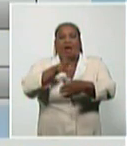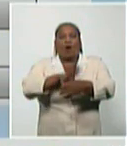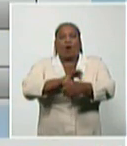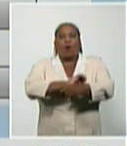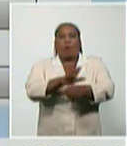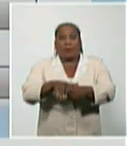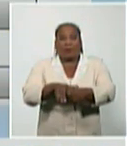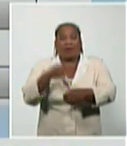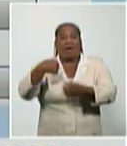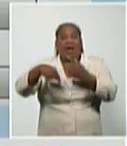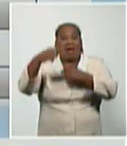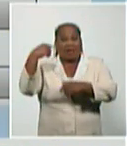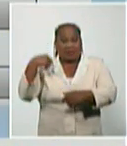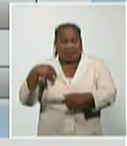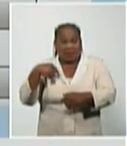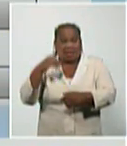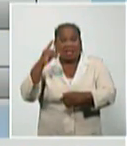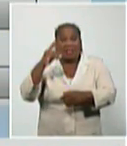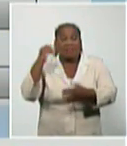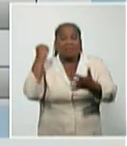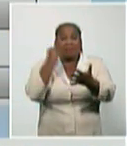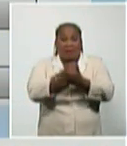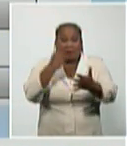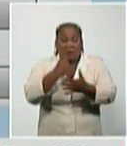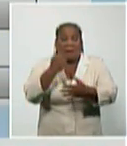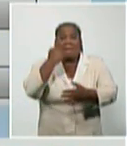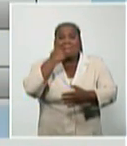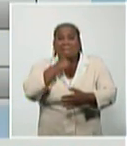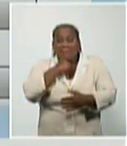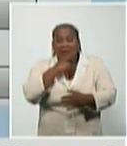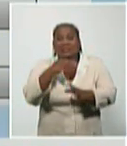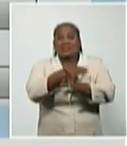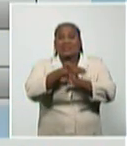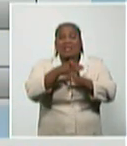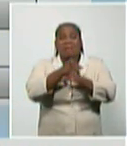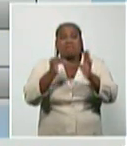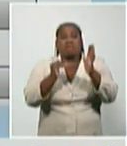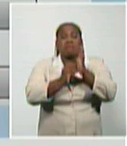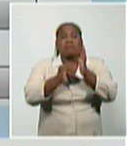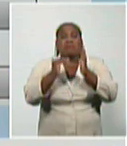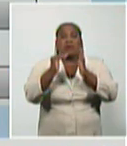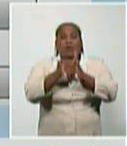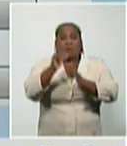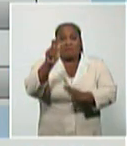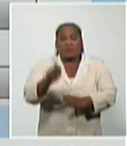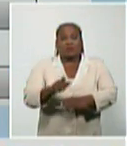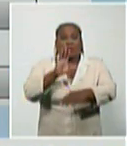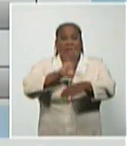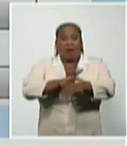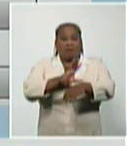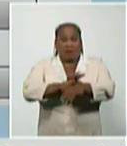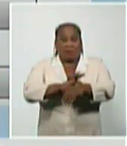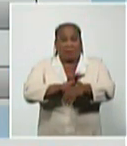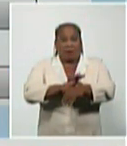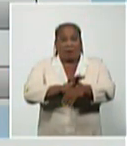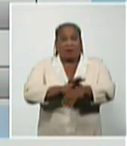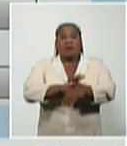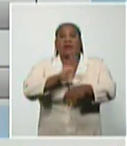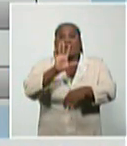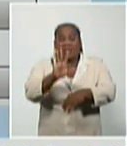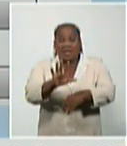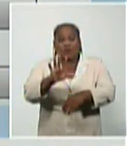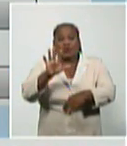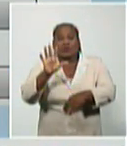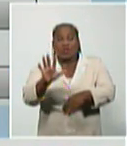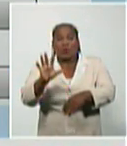más de 500,000 de personas con la COVID, 553,000. Y eso